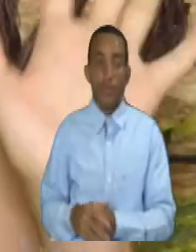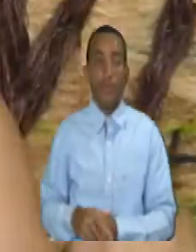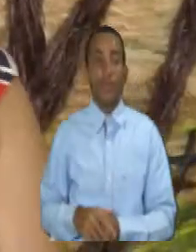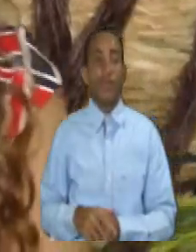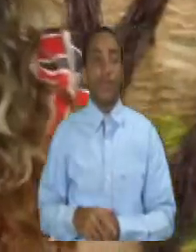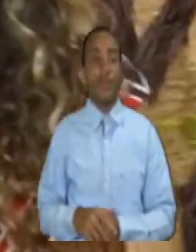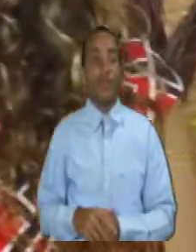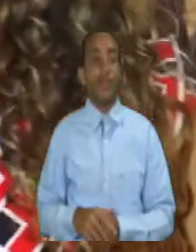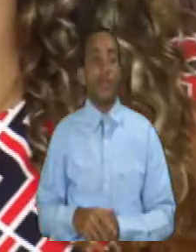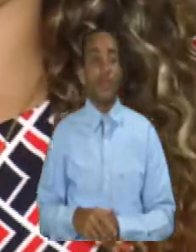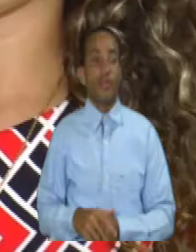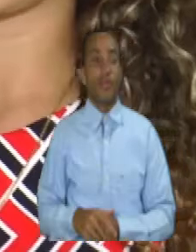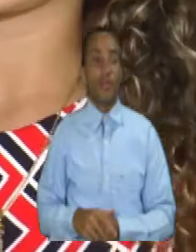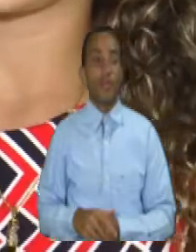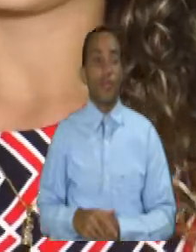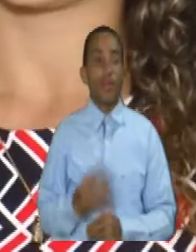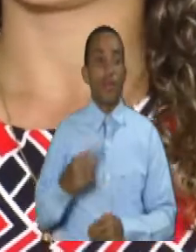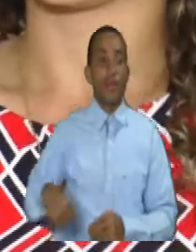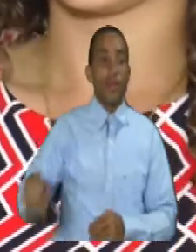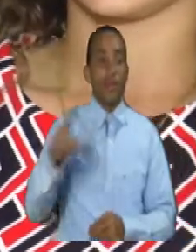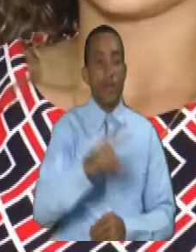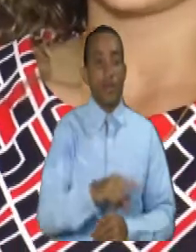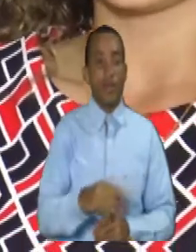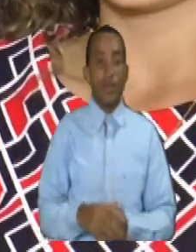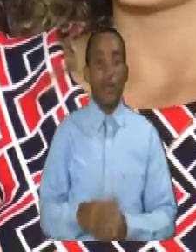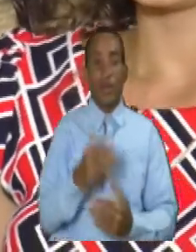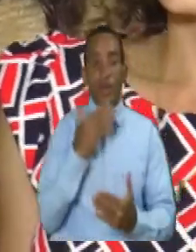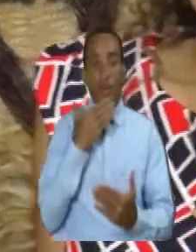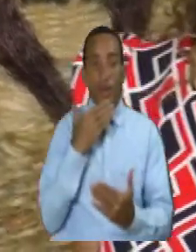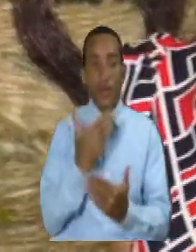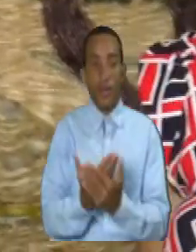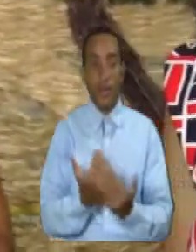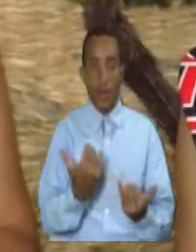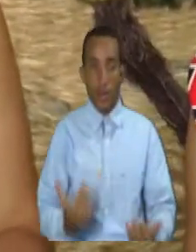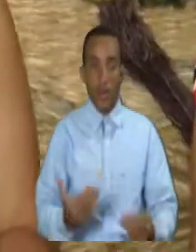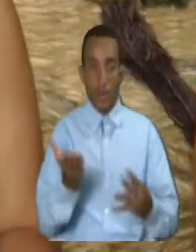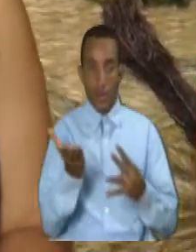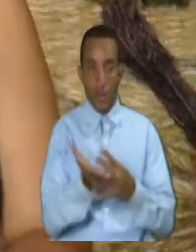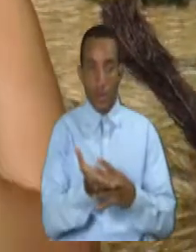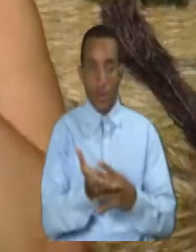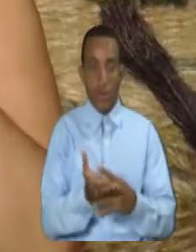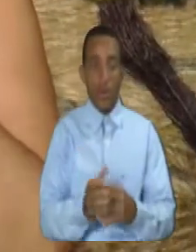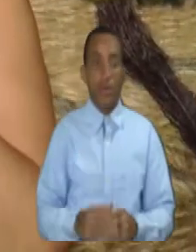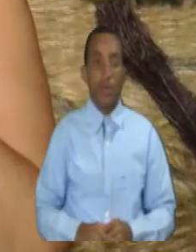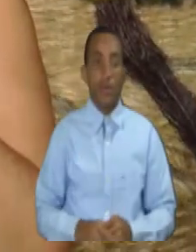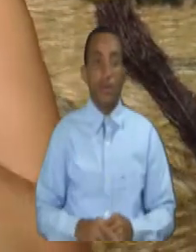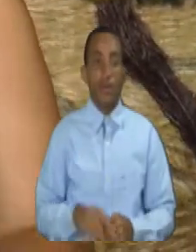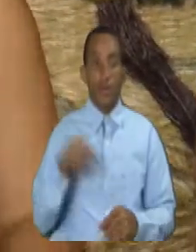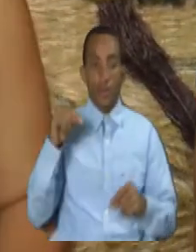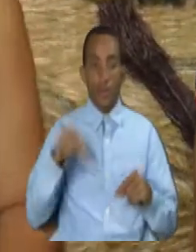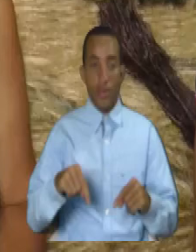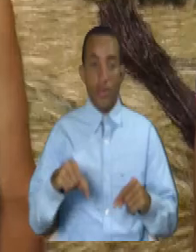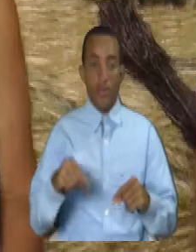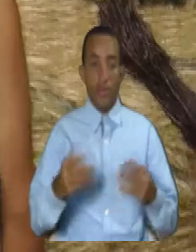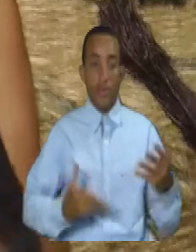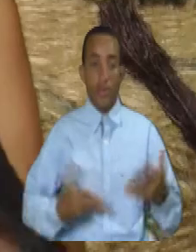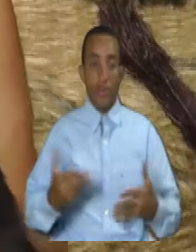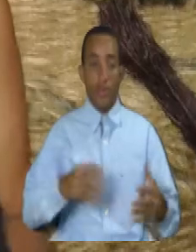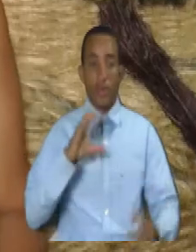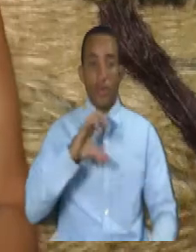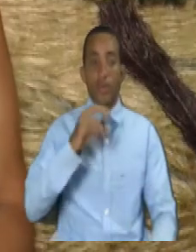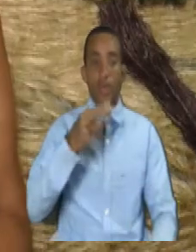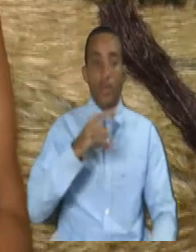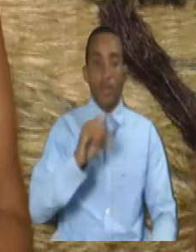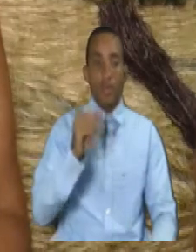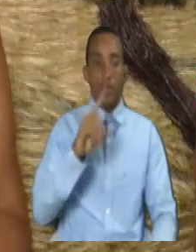nosotros. Bueno, y a todos ustedes, muchísimas gracias. Vamos a una pausa y ya regresamos desde el almacén Chicas y Chicos, la